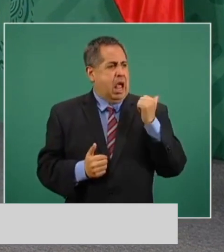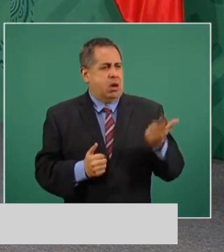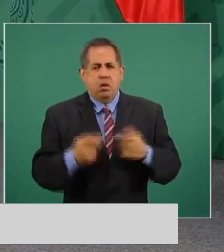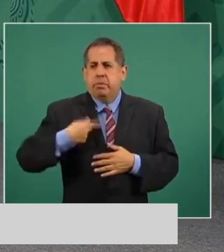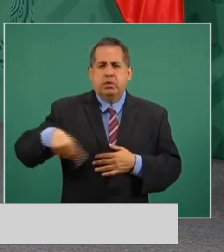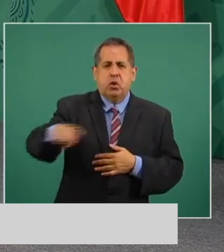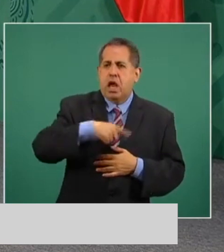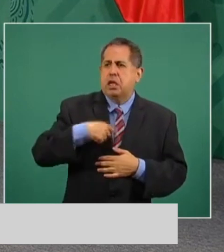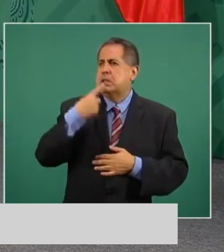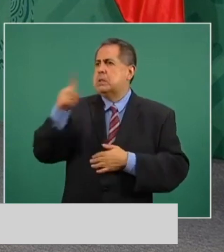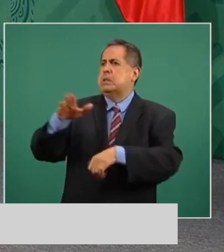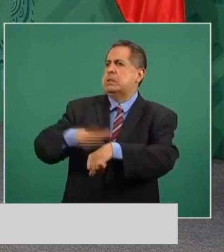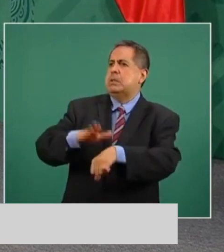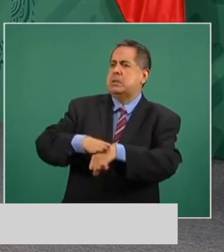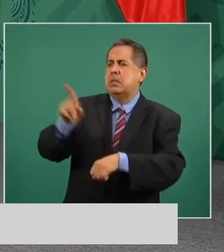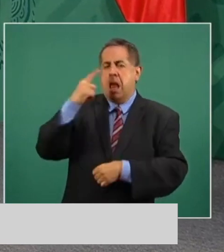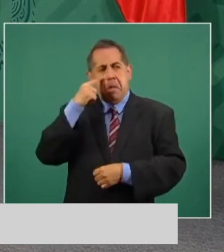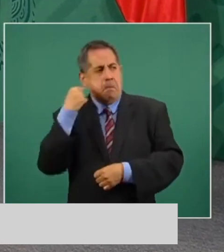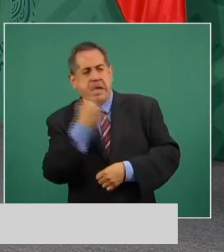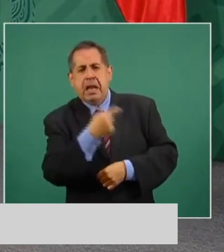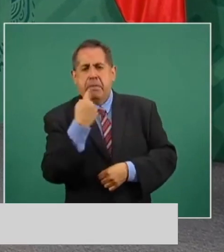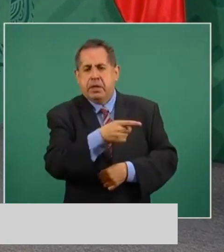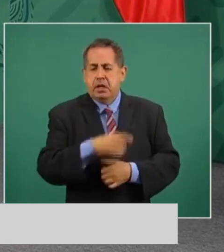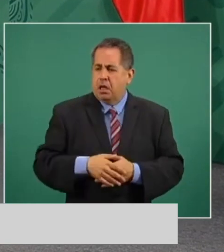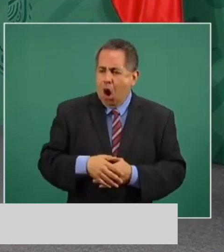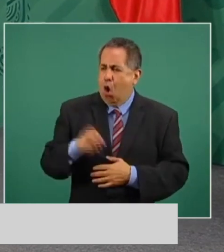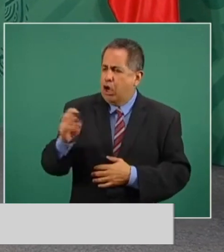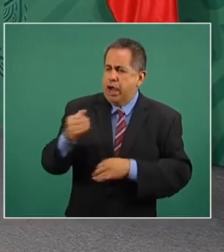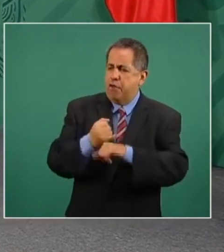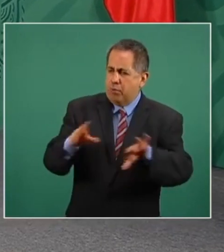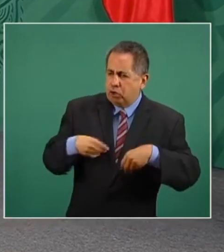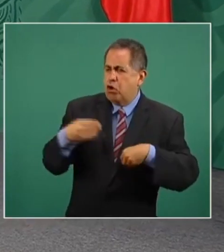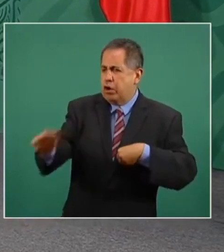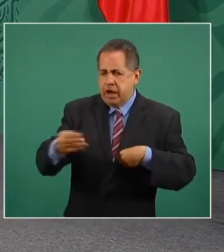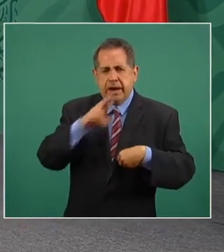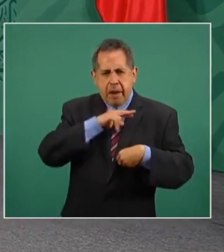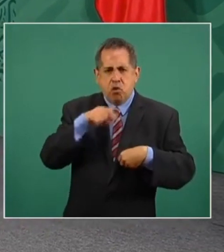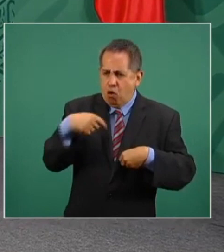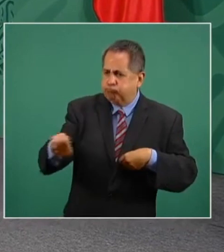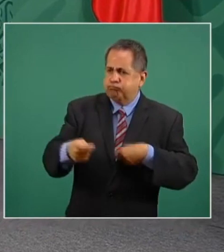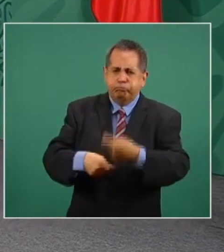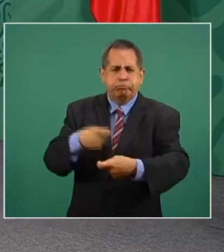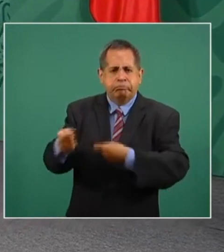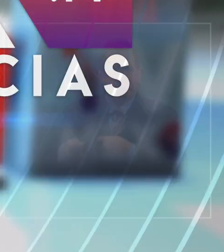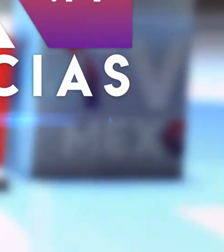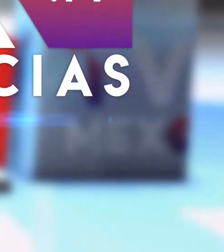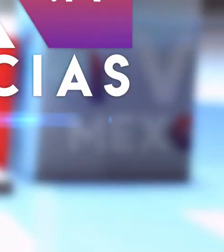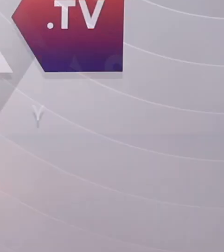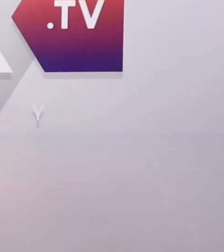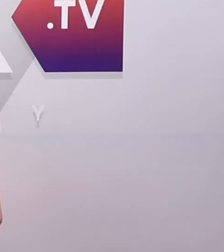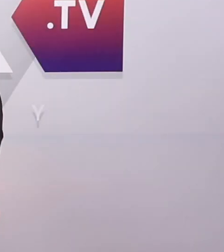esos contratos reiterando que se han entregado ya adelantó por 7000 millones de pesos